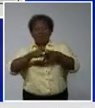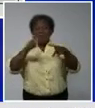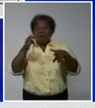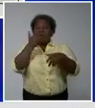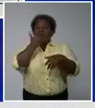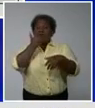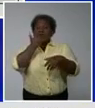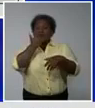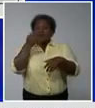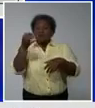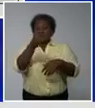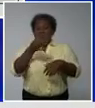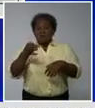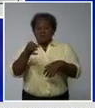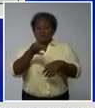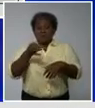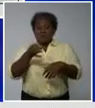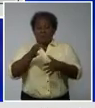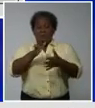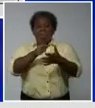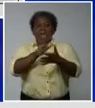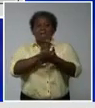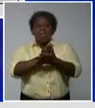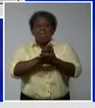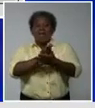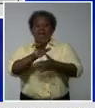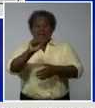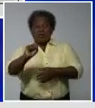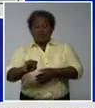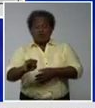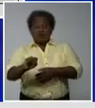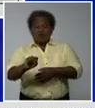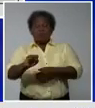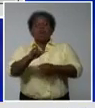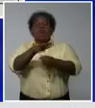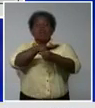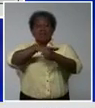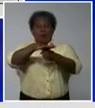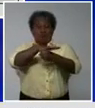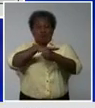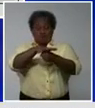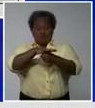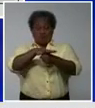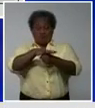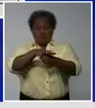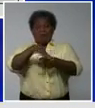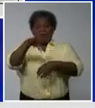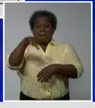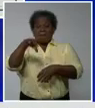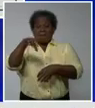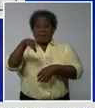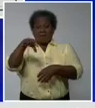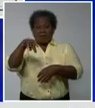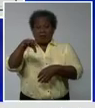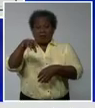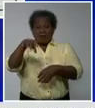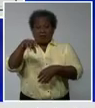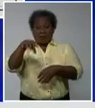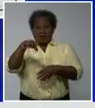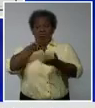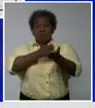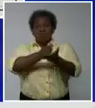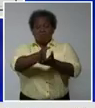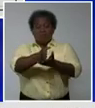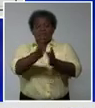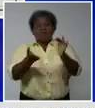el municipio de Melena del Sur y San José de las Lajas. Pinar de Río se mantiene alta